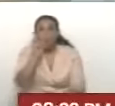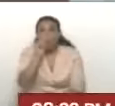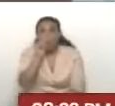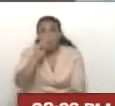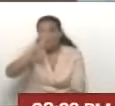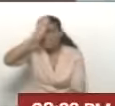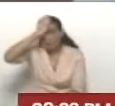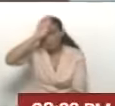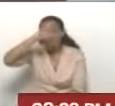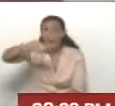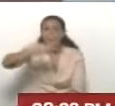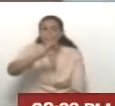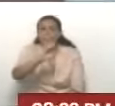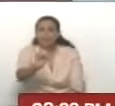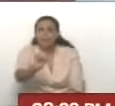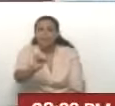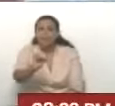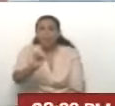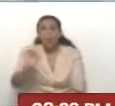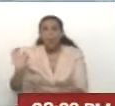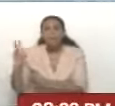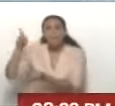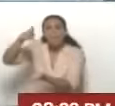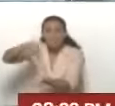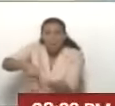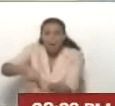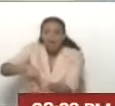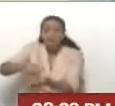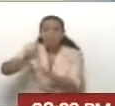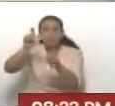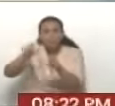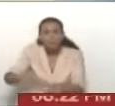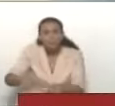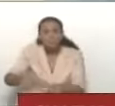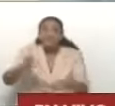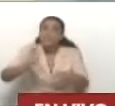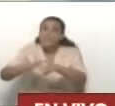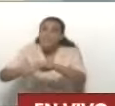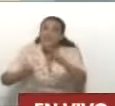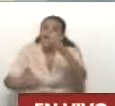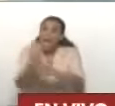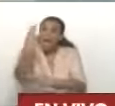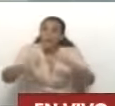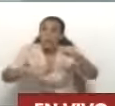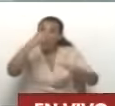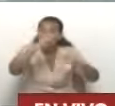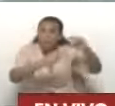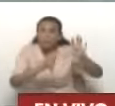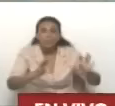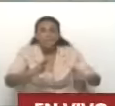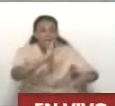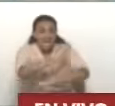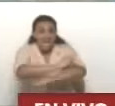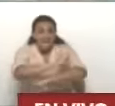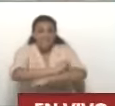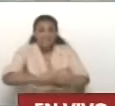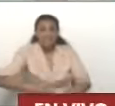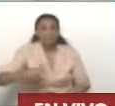XII, que erige pues esta tierra como diócesis de Maturín, pide la construcción de una catedral y el